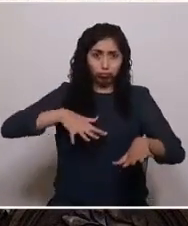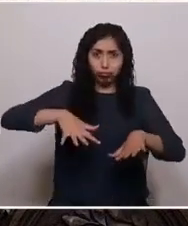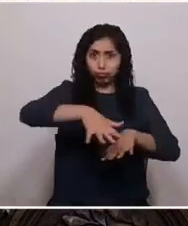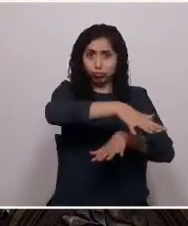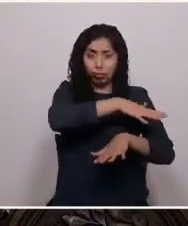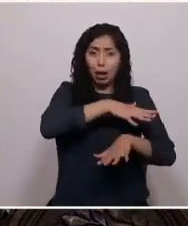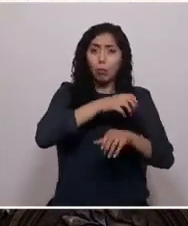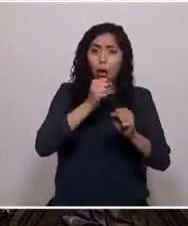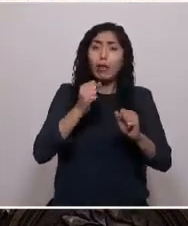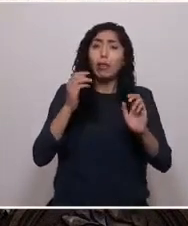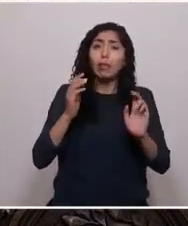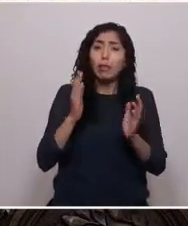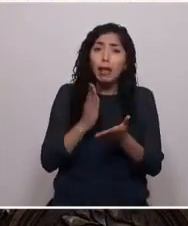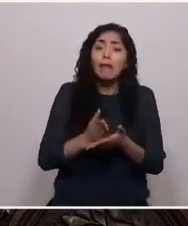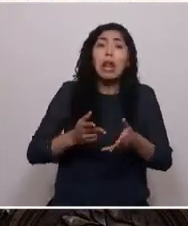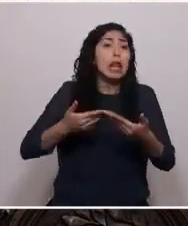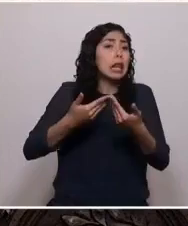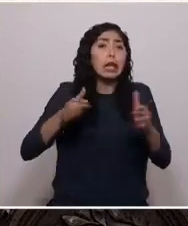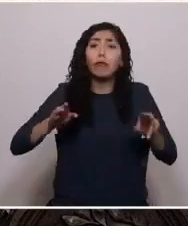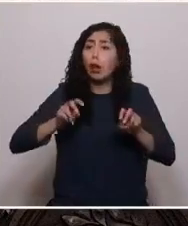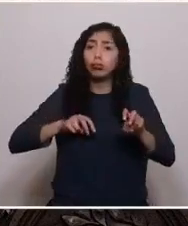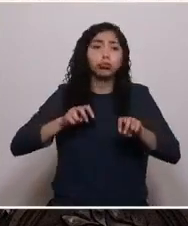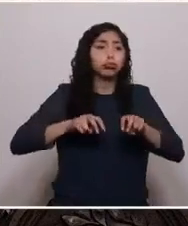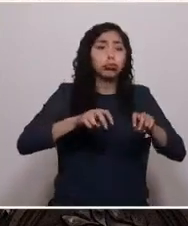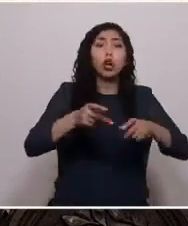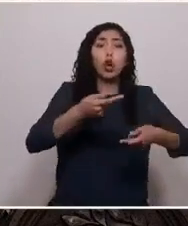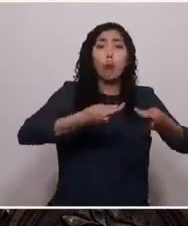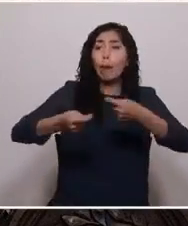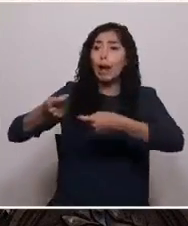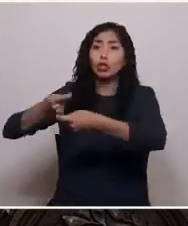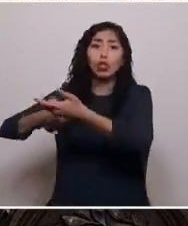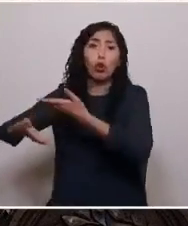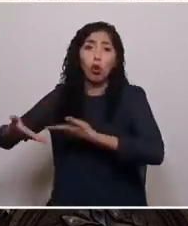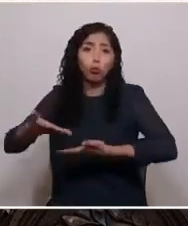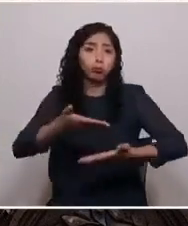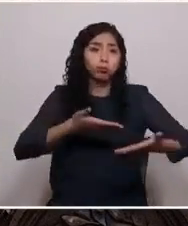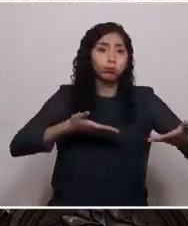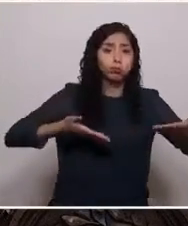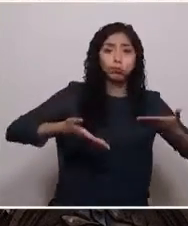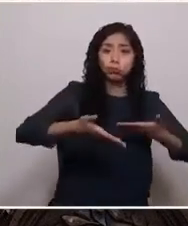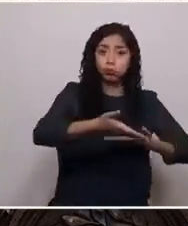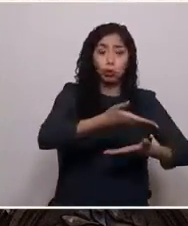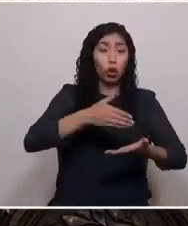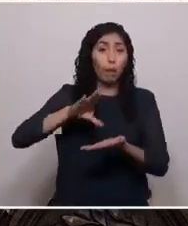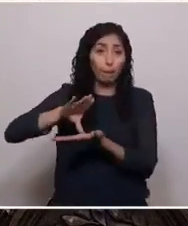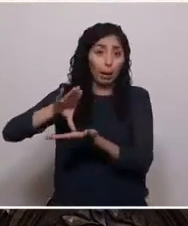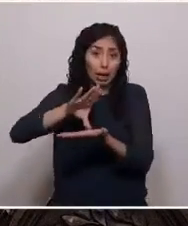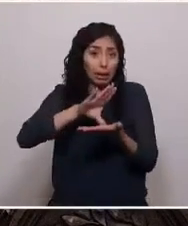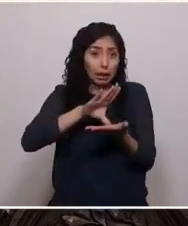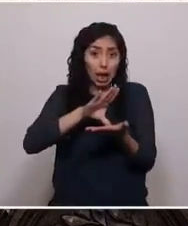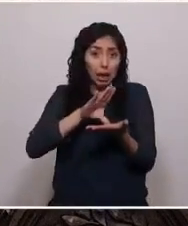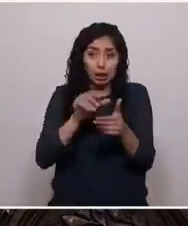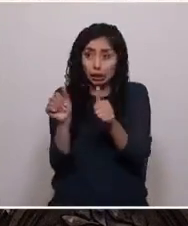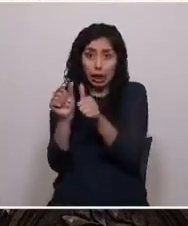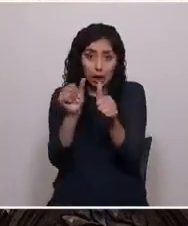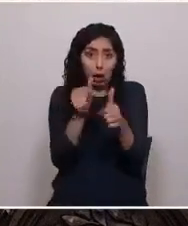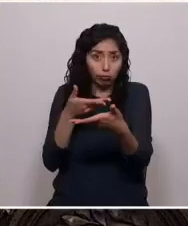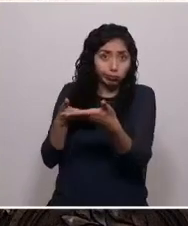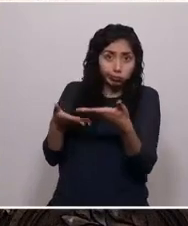tránsito libre por los territorios andinos, el comercio, el intercambio y la cooperación entre los países limítrofes.